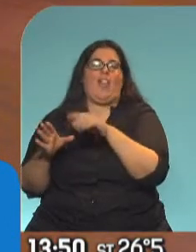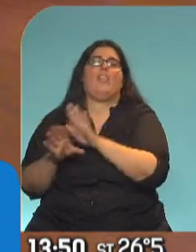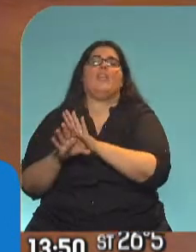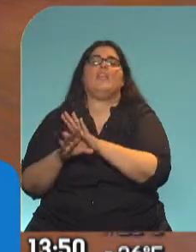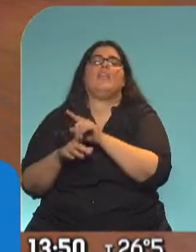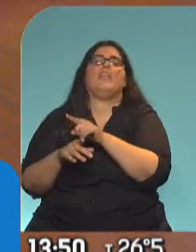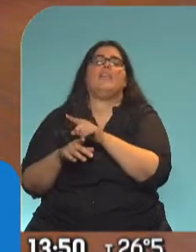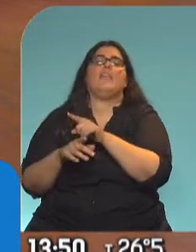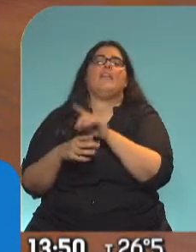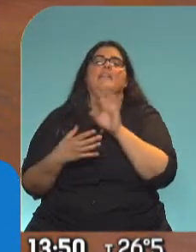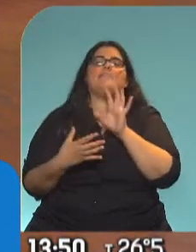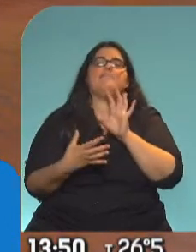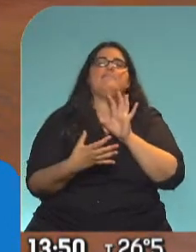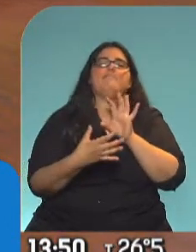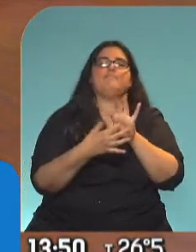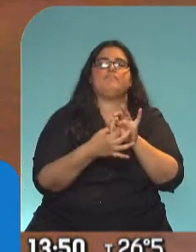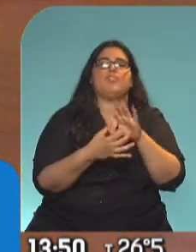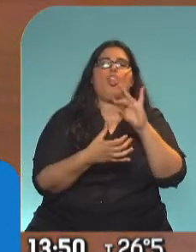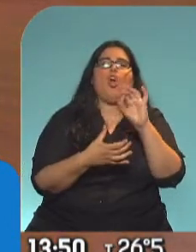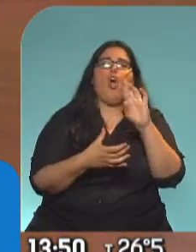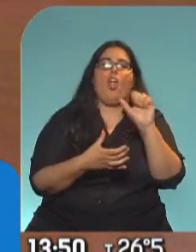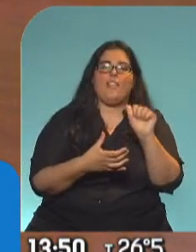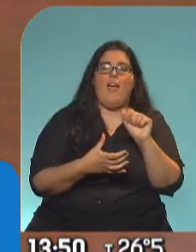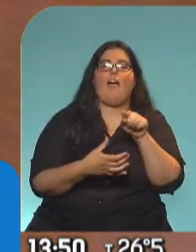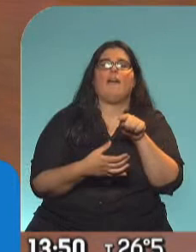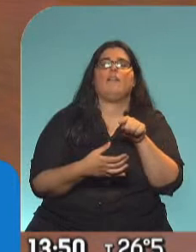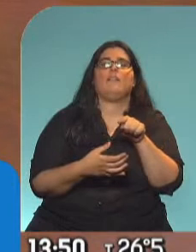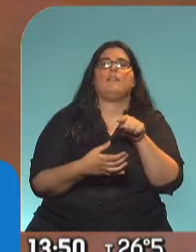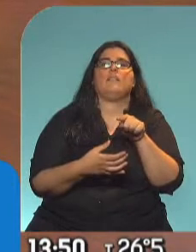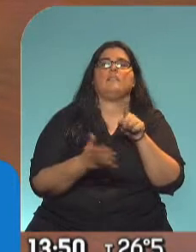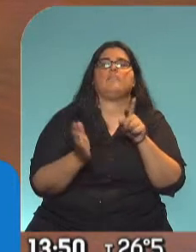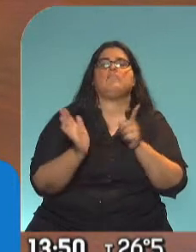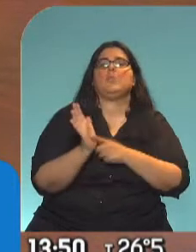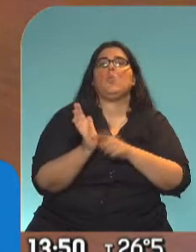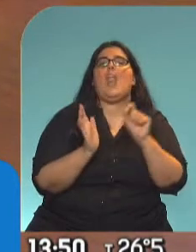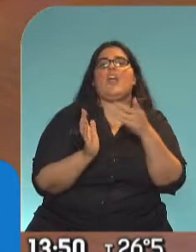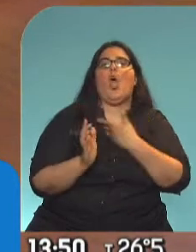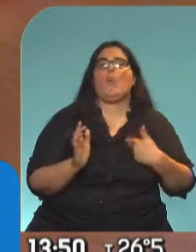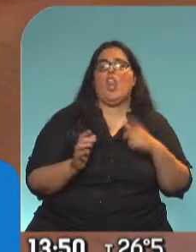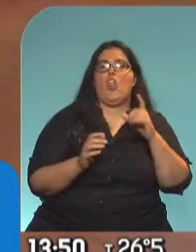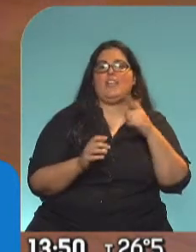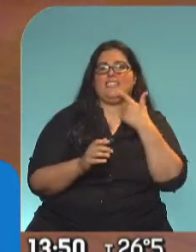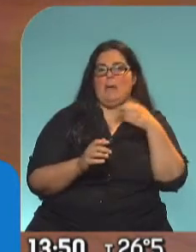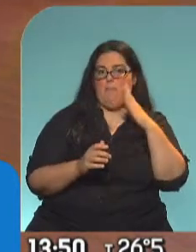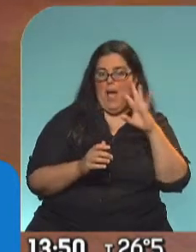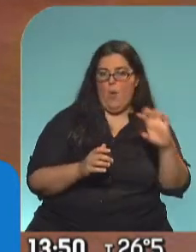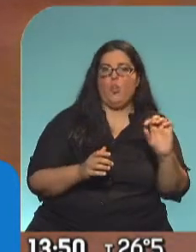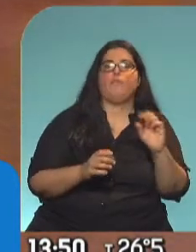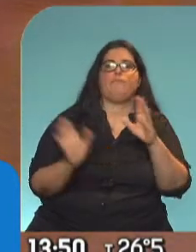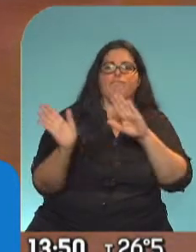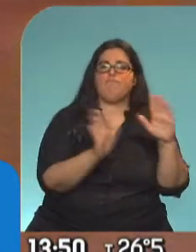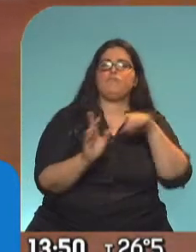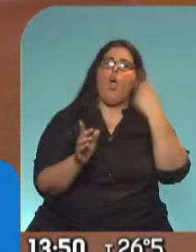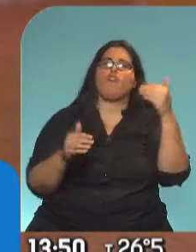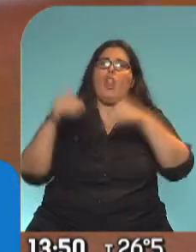de João Doria, que es el titular del gobierno de San Pablo y unos candidatos presidenciales. La otra elección importante